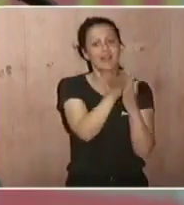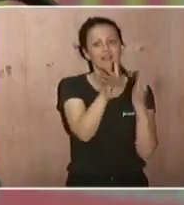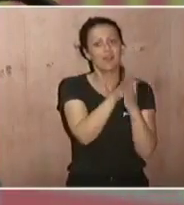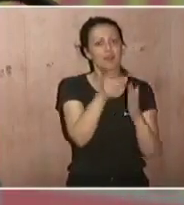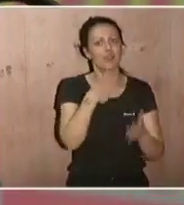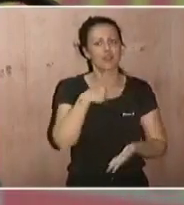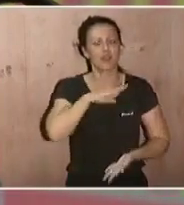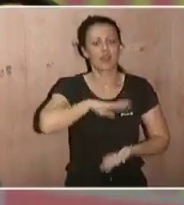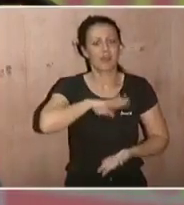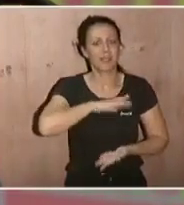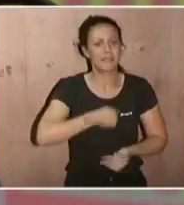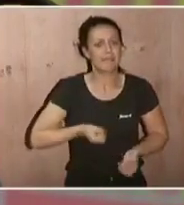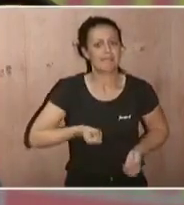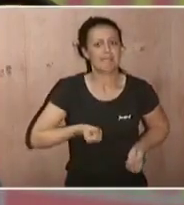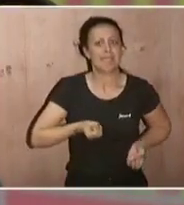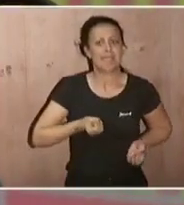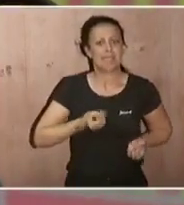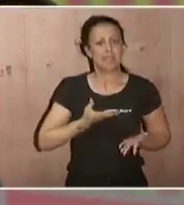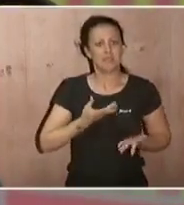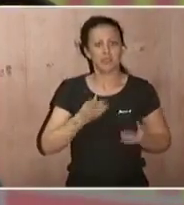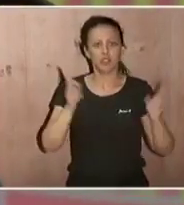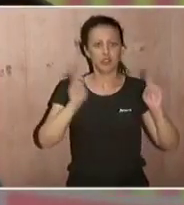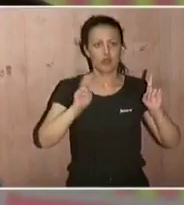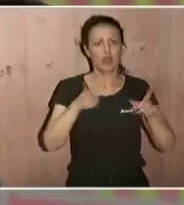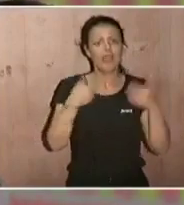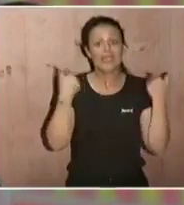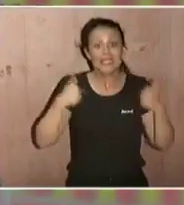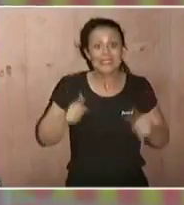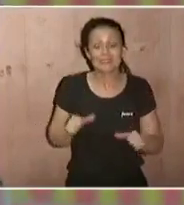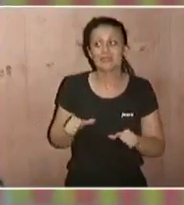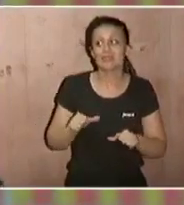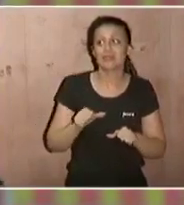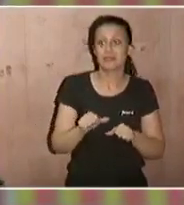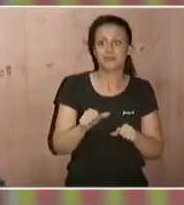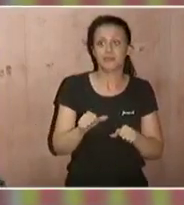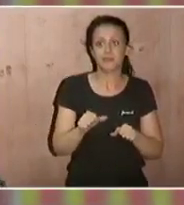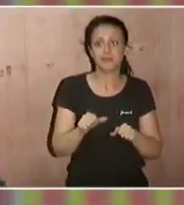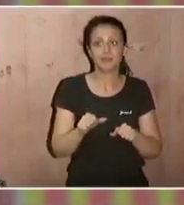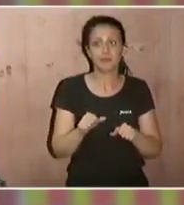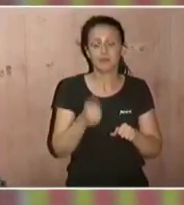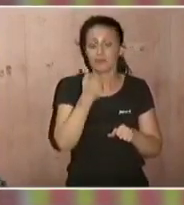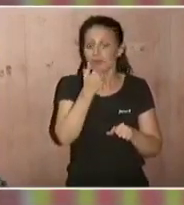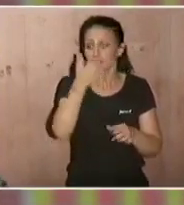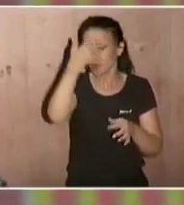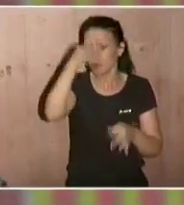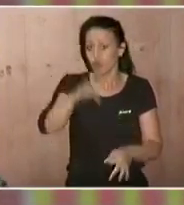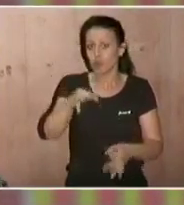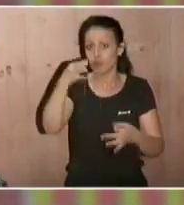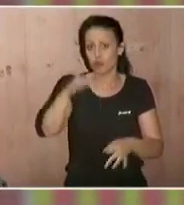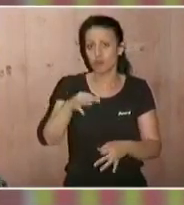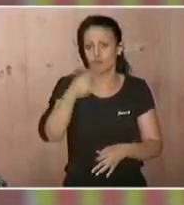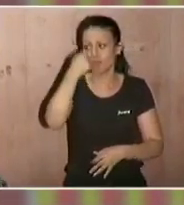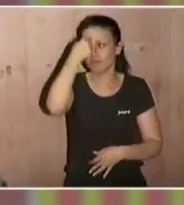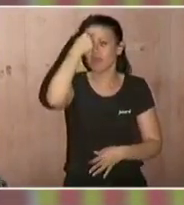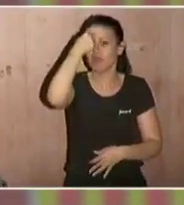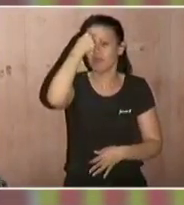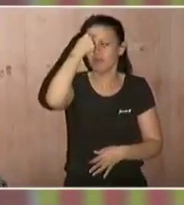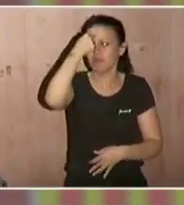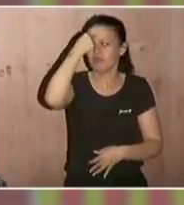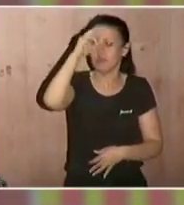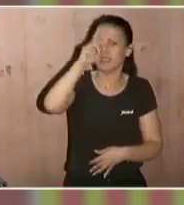fui capaz de hacerlo. Bueno, enseguida me llegó, y esto es algo significativo, la conciencia del cambio que se